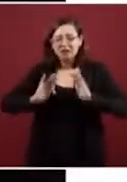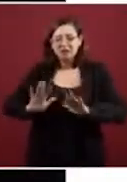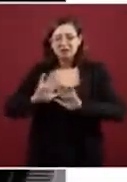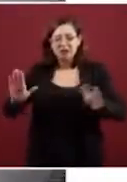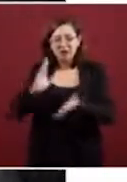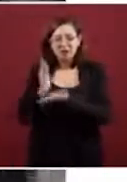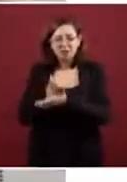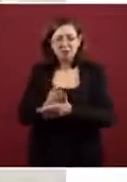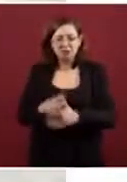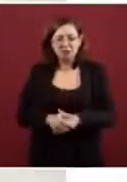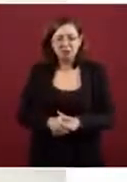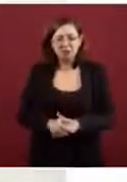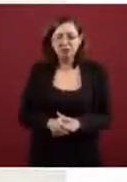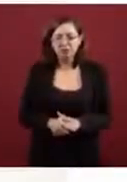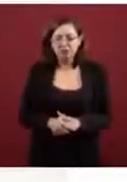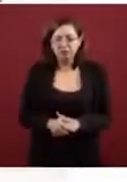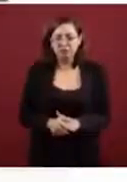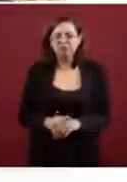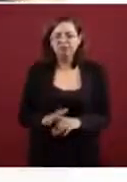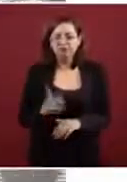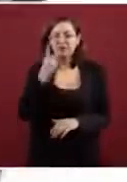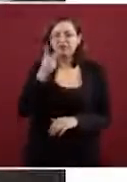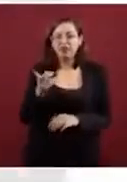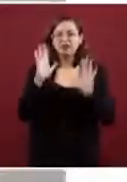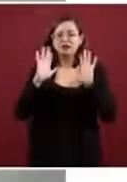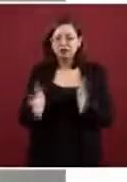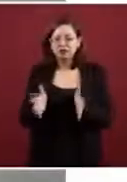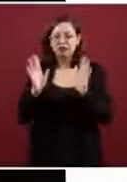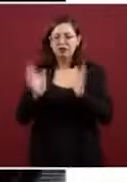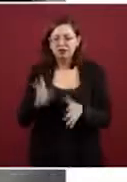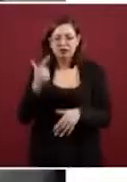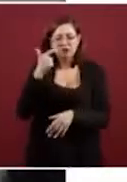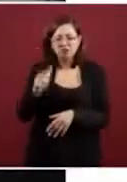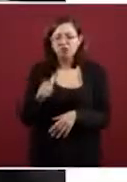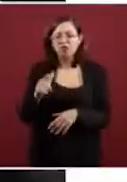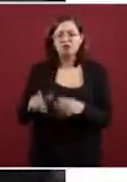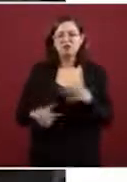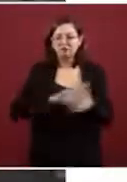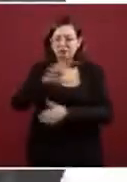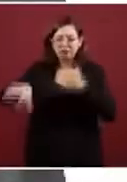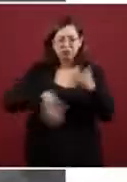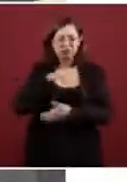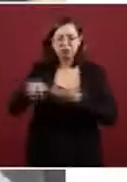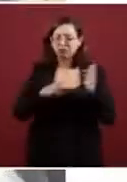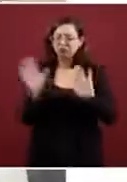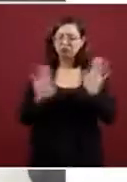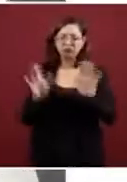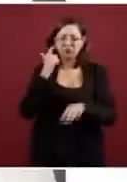Tranquilo, pero ya dígales, pues ya no quiero pedir, ya no quiero que haya desmadre.